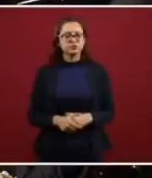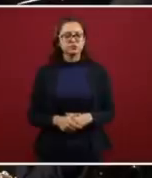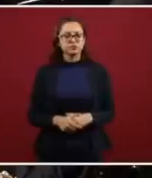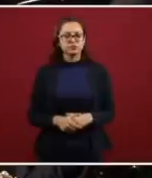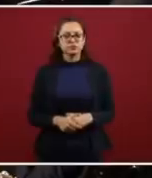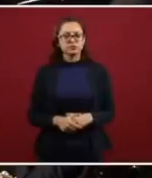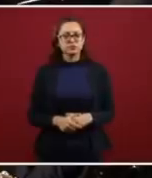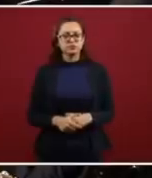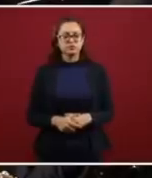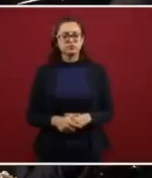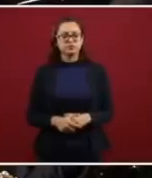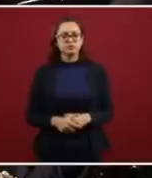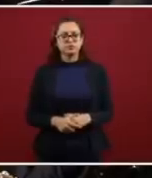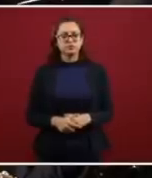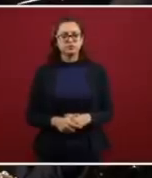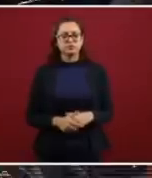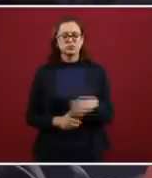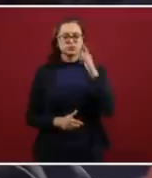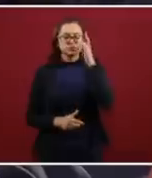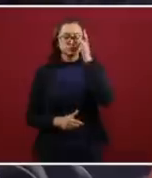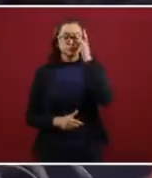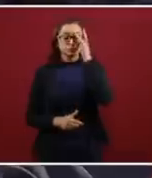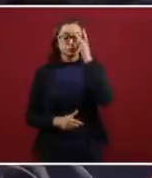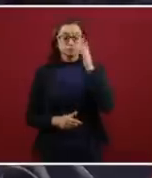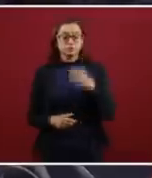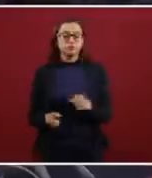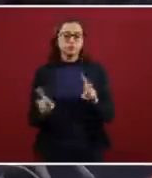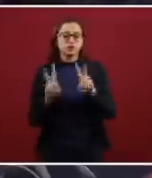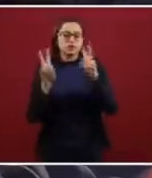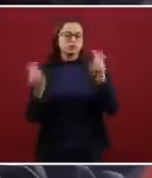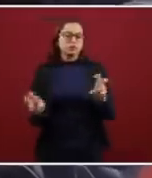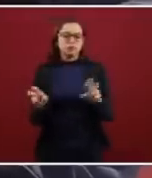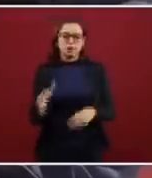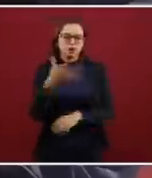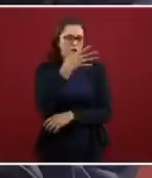Vamos a hablar en general de